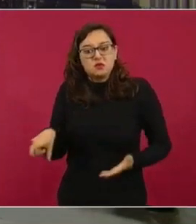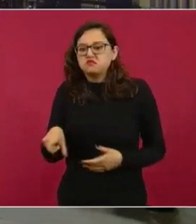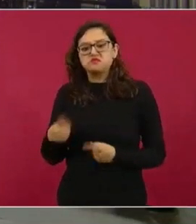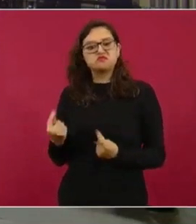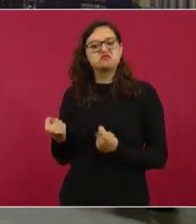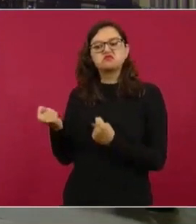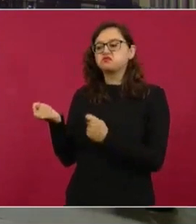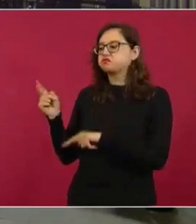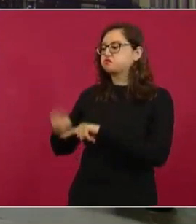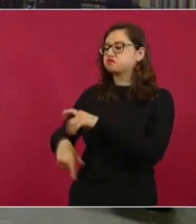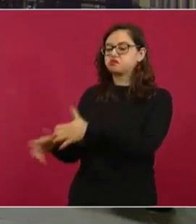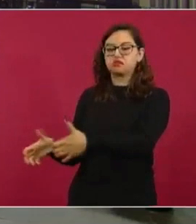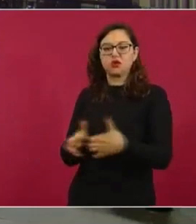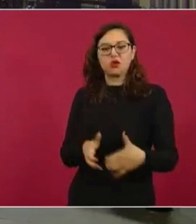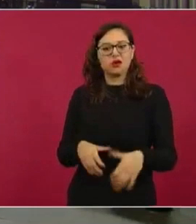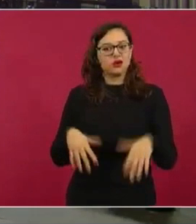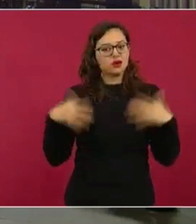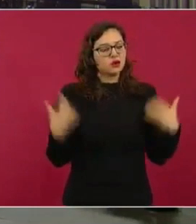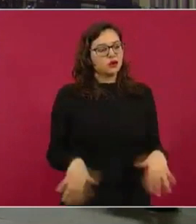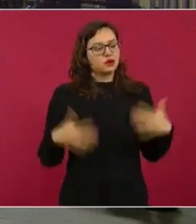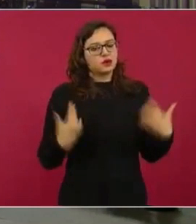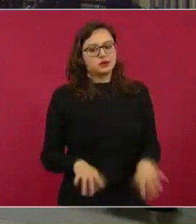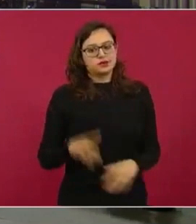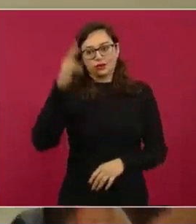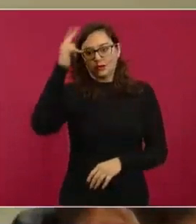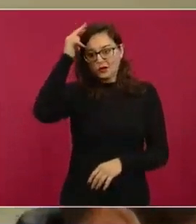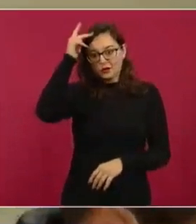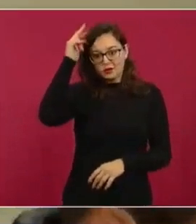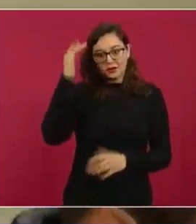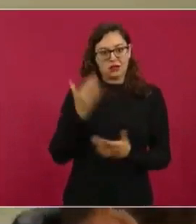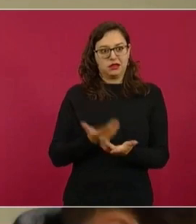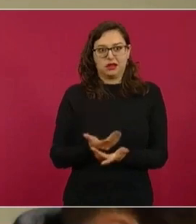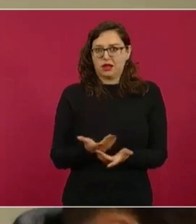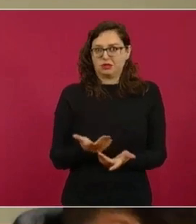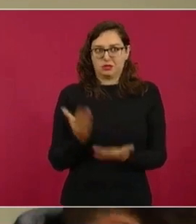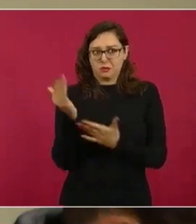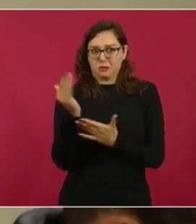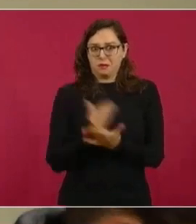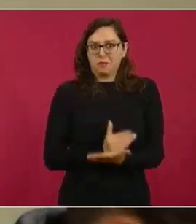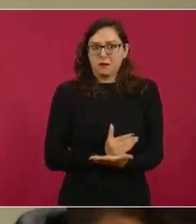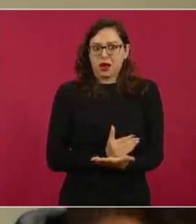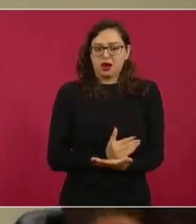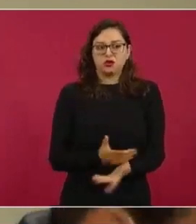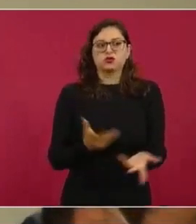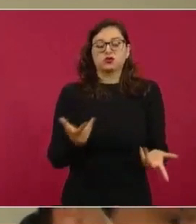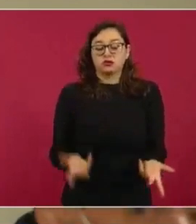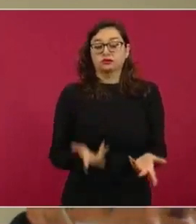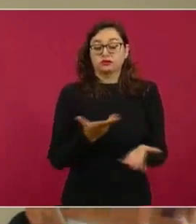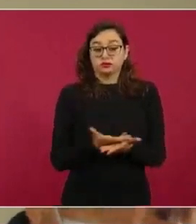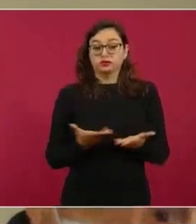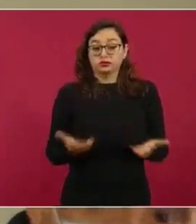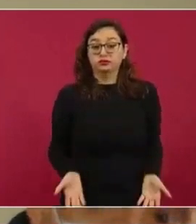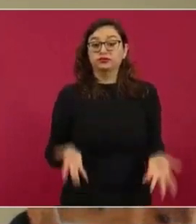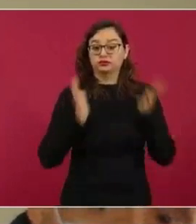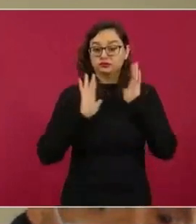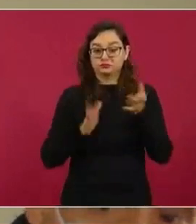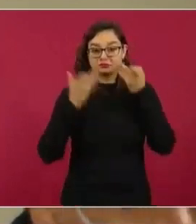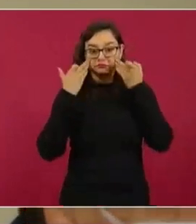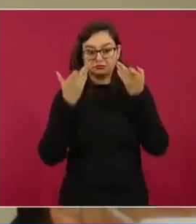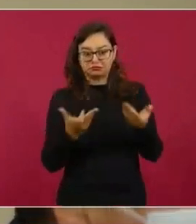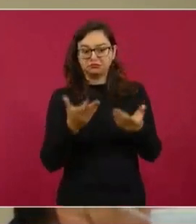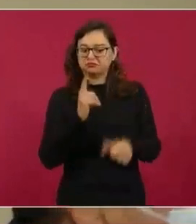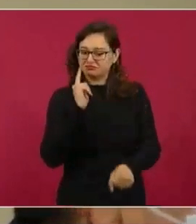Como usted ha dicho, ni Porfirio Díaz se atrevió a eso. Hay soporte documental original que comprueba el robo y fraude maquinado para arrebatarles su centro de